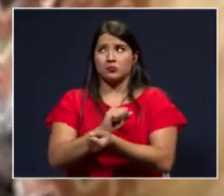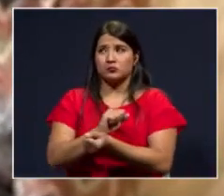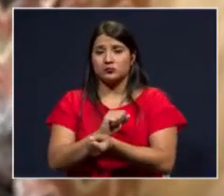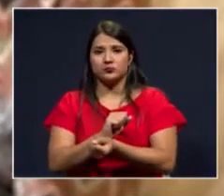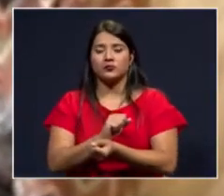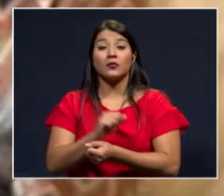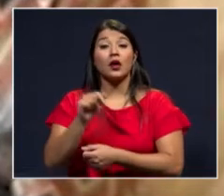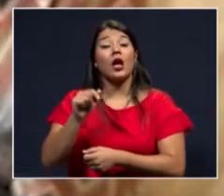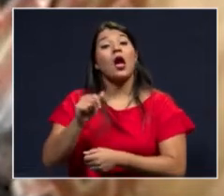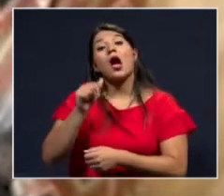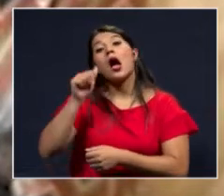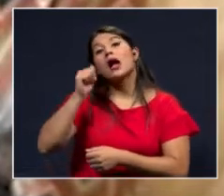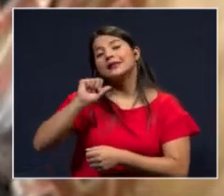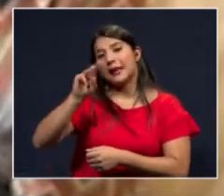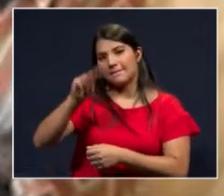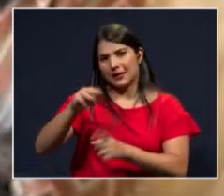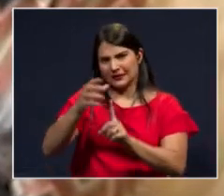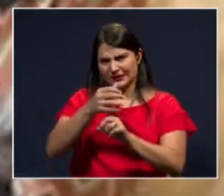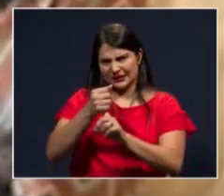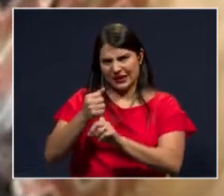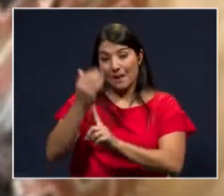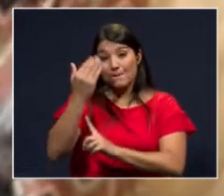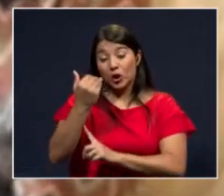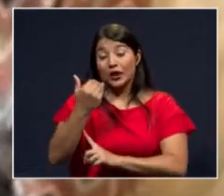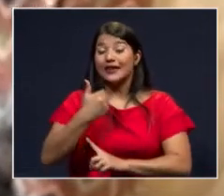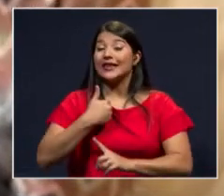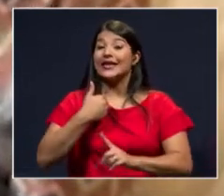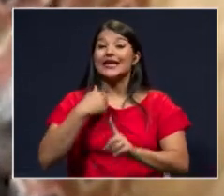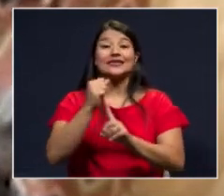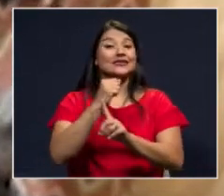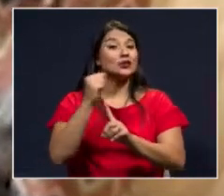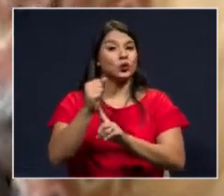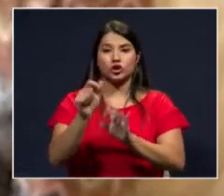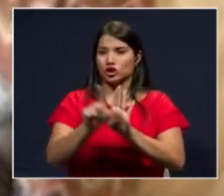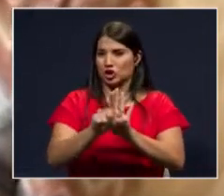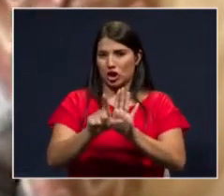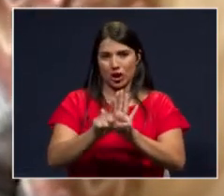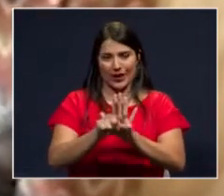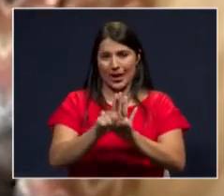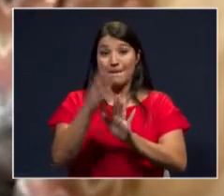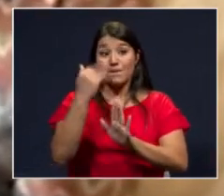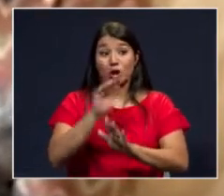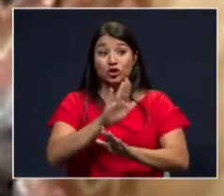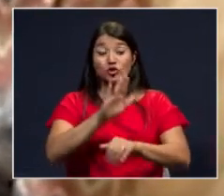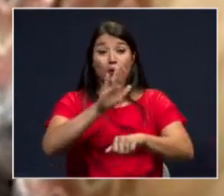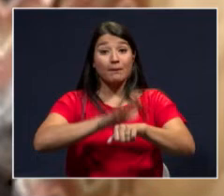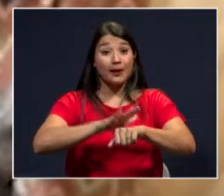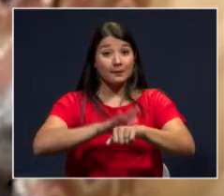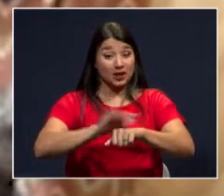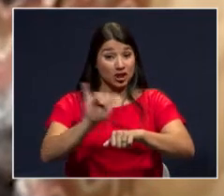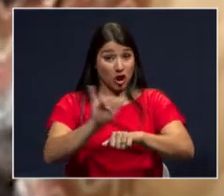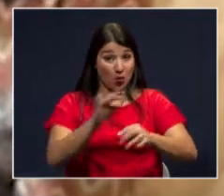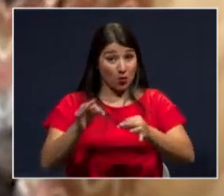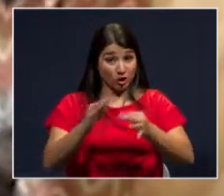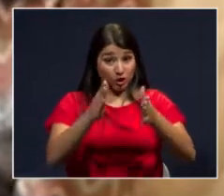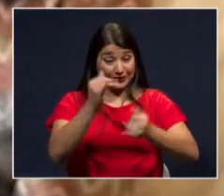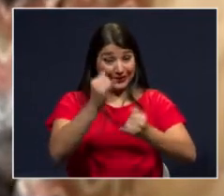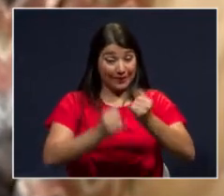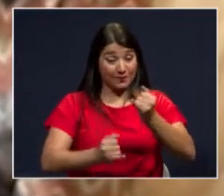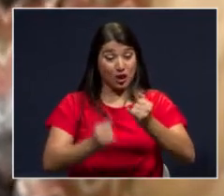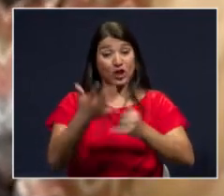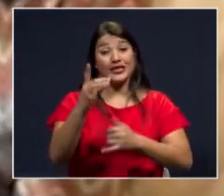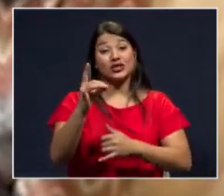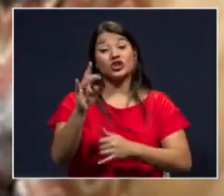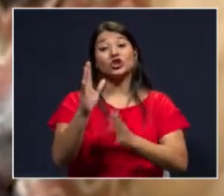costarricense, a Gamboa la detuvieron por mantenerse en situación migratoria irregular, pues su permiso como turista había vencido el 18 de abril del